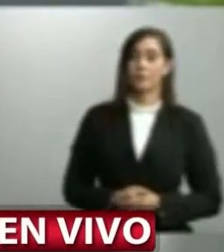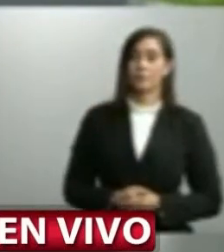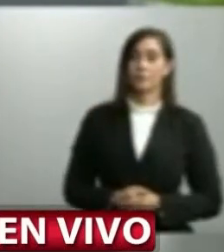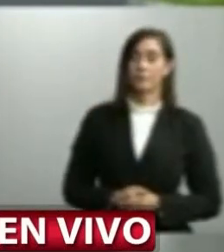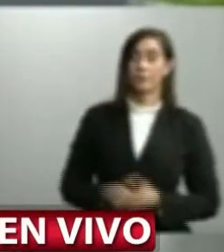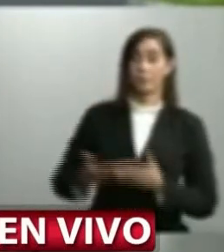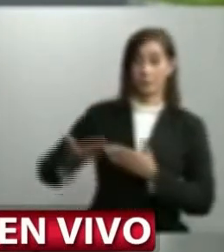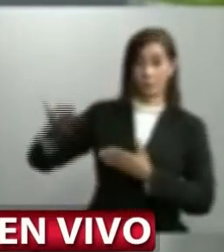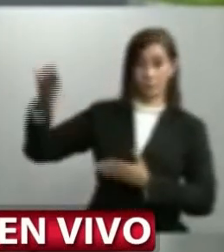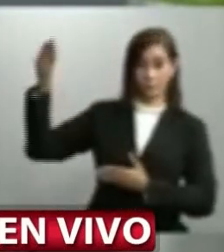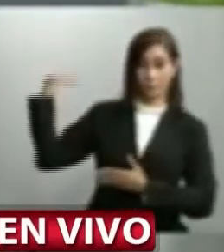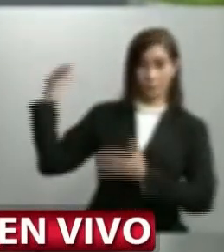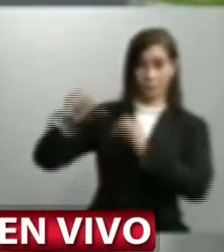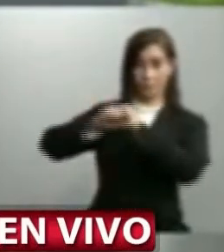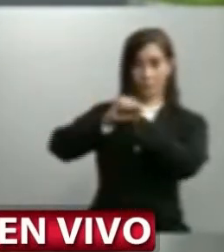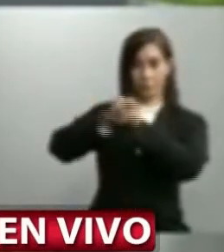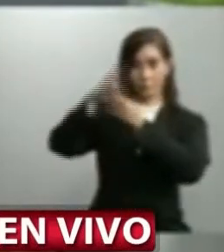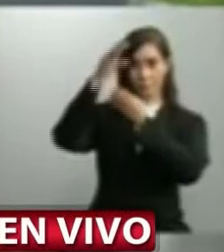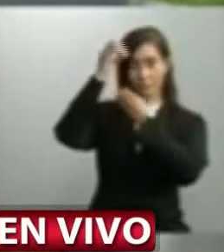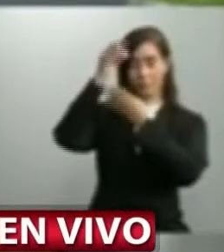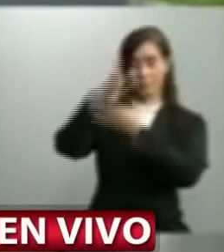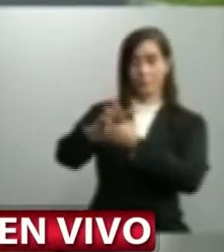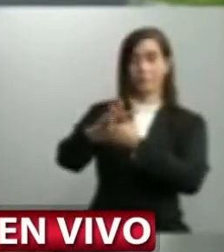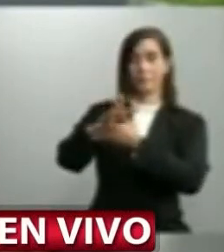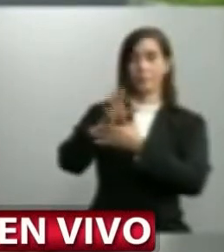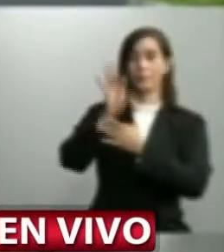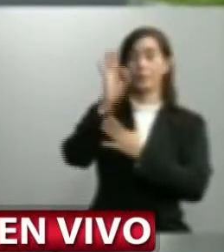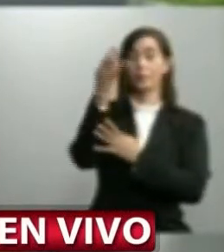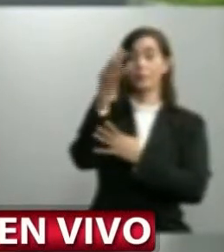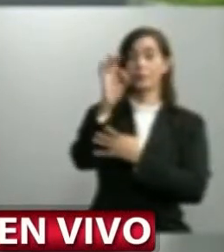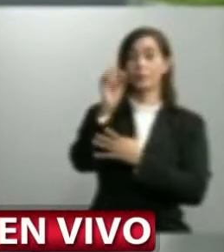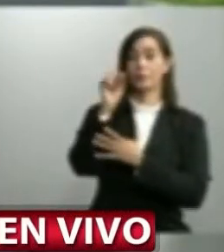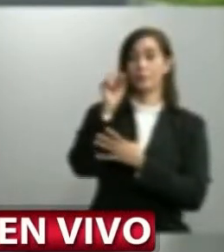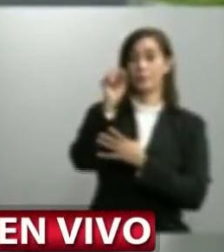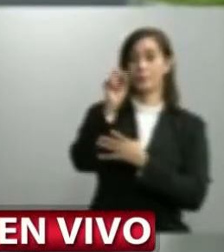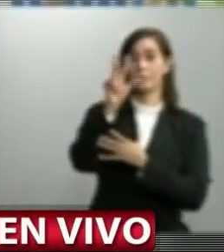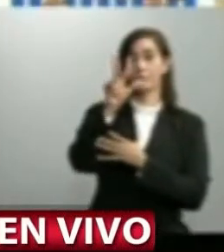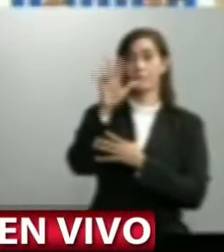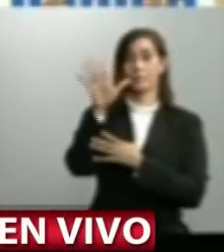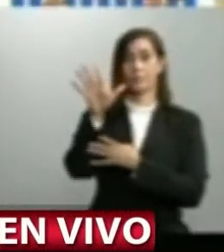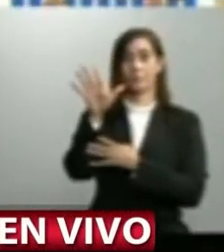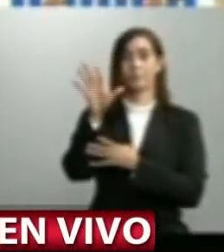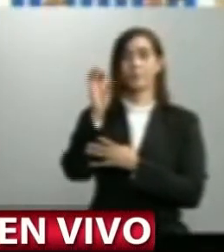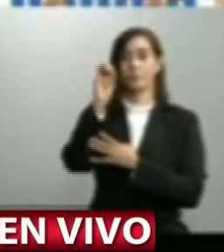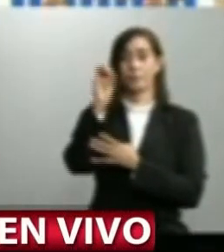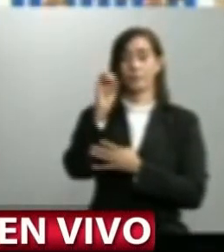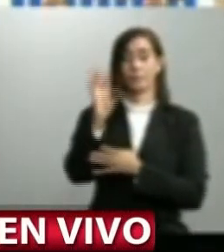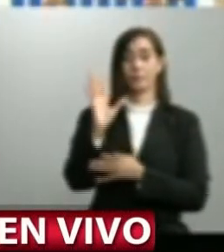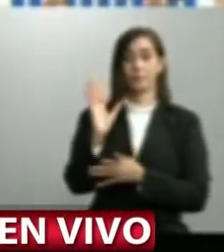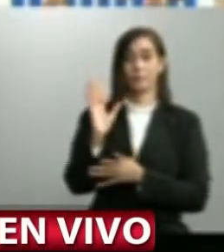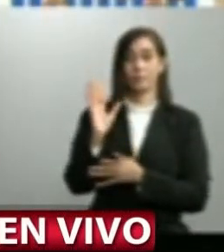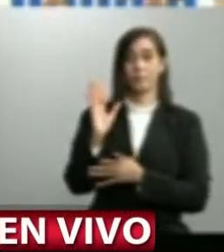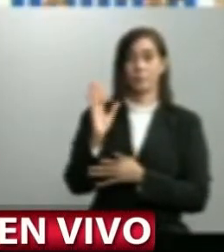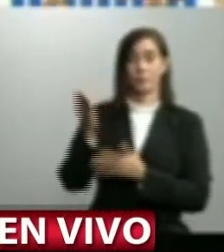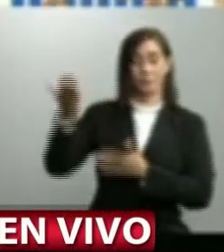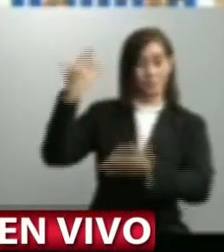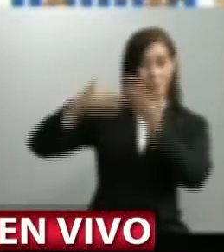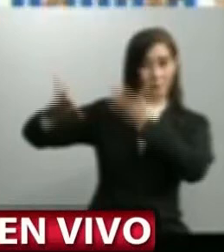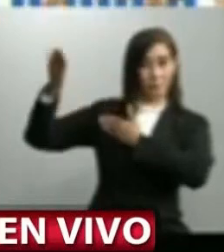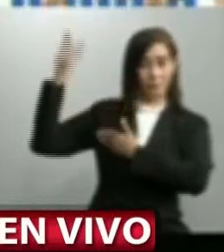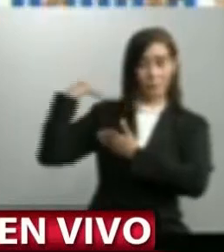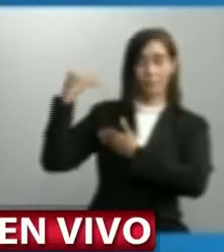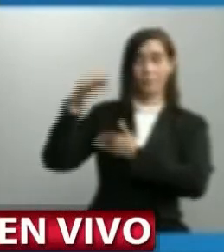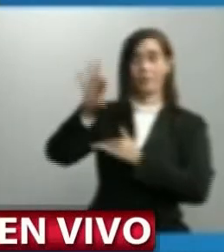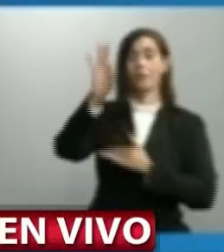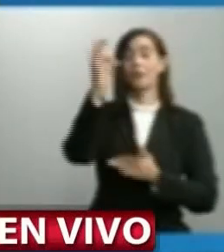En el anterior boletín estaba en 19.35. El anterior a ese